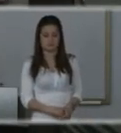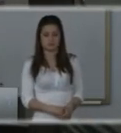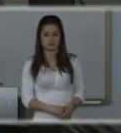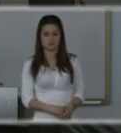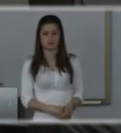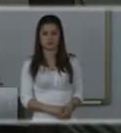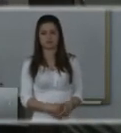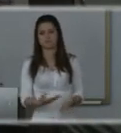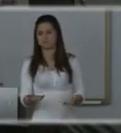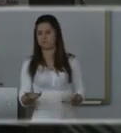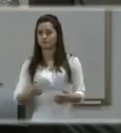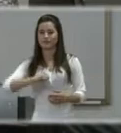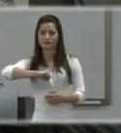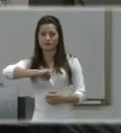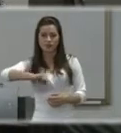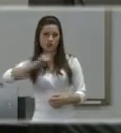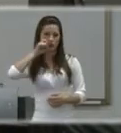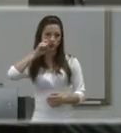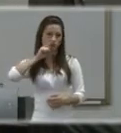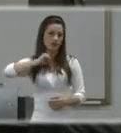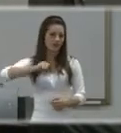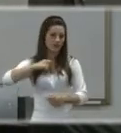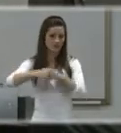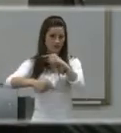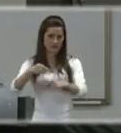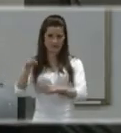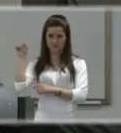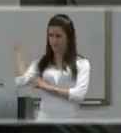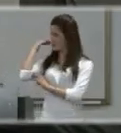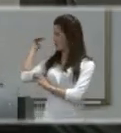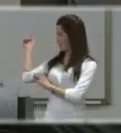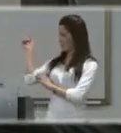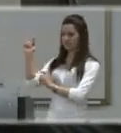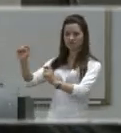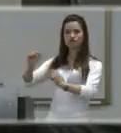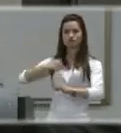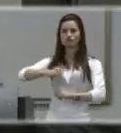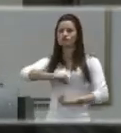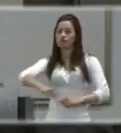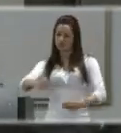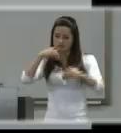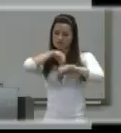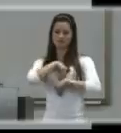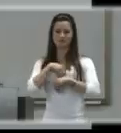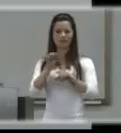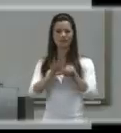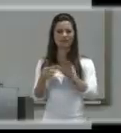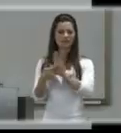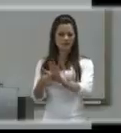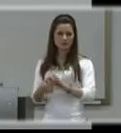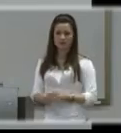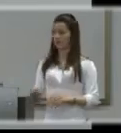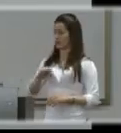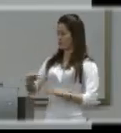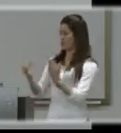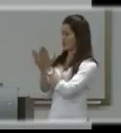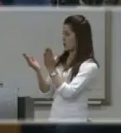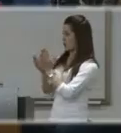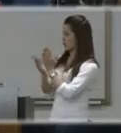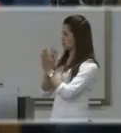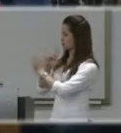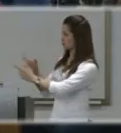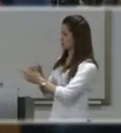¿Qué derechos sexuales o reproductivos ha ejercido Cecilia según lo que cuenta en el video? Derecho a la educación. ¿Derecho a la